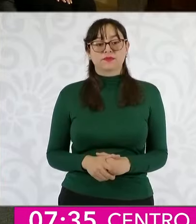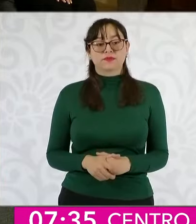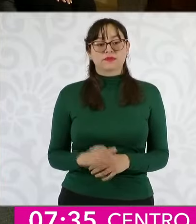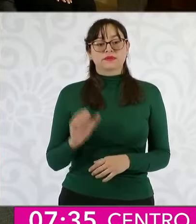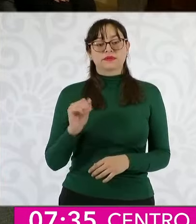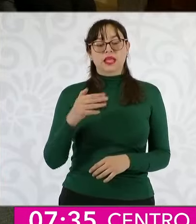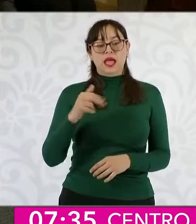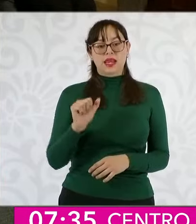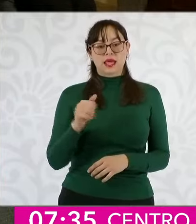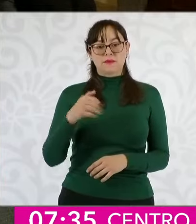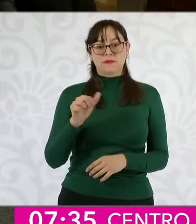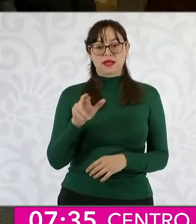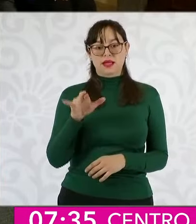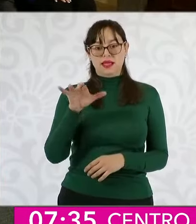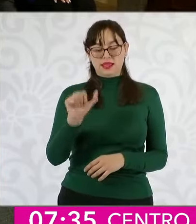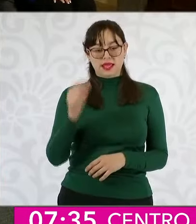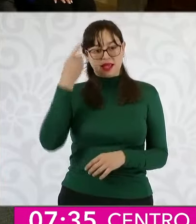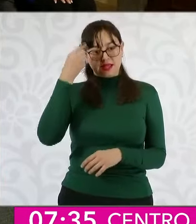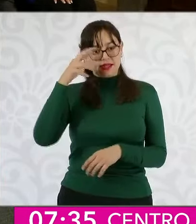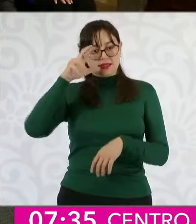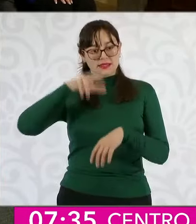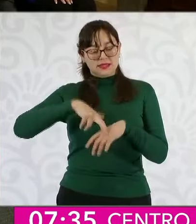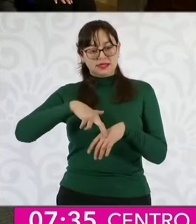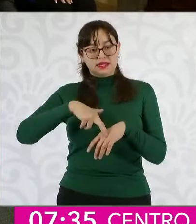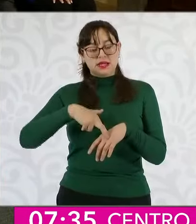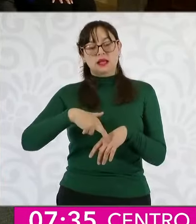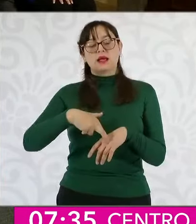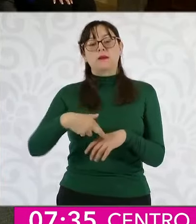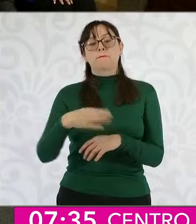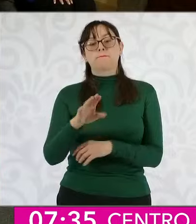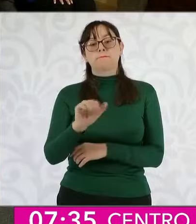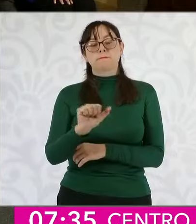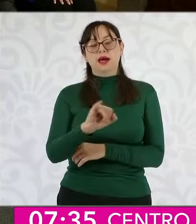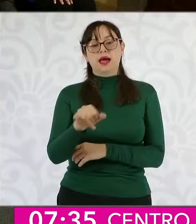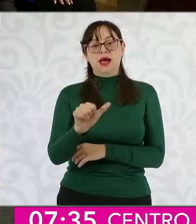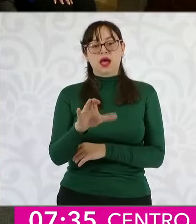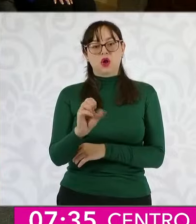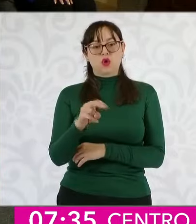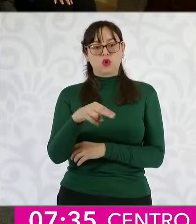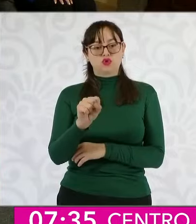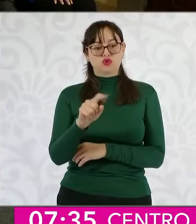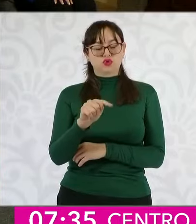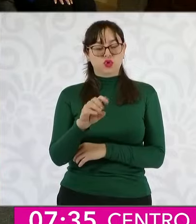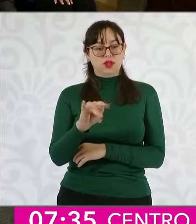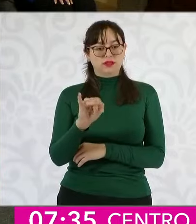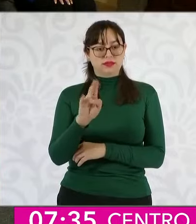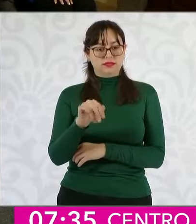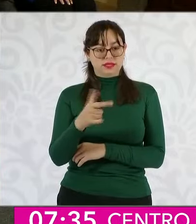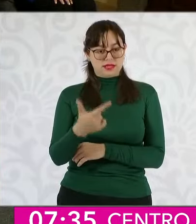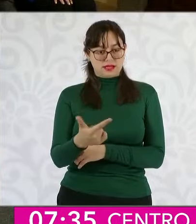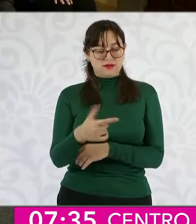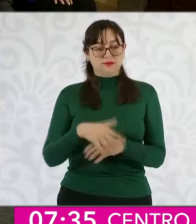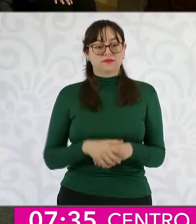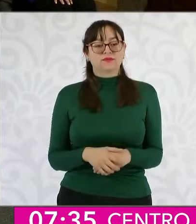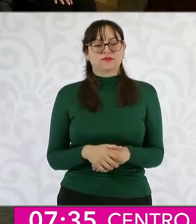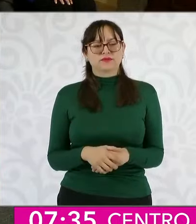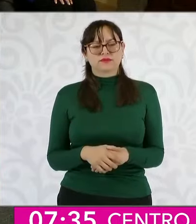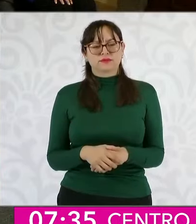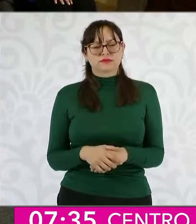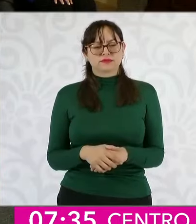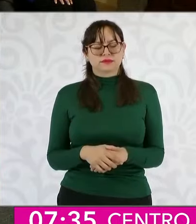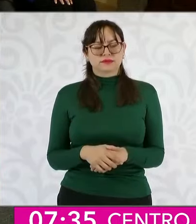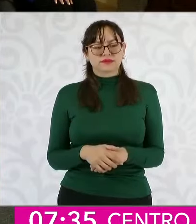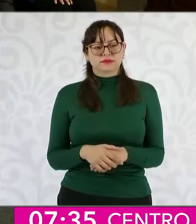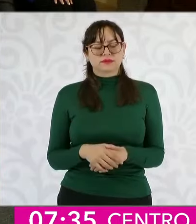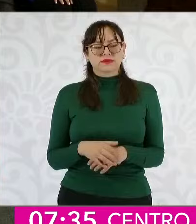Ana María Macías Juárez, directora de Maja Consulting. Tamara Caballero, directora general de Banco